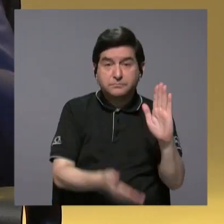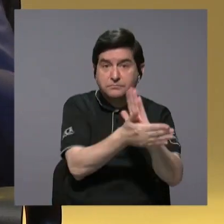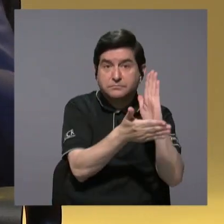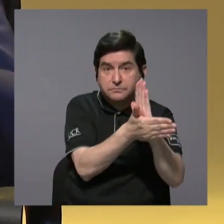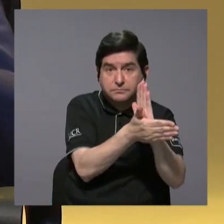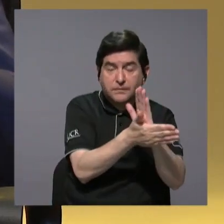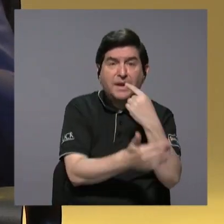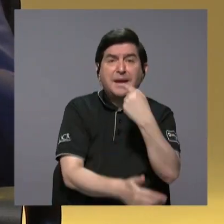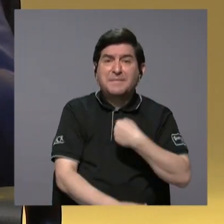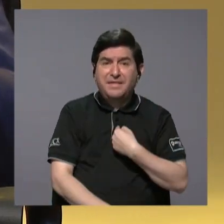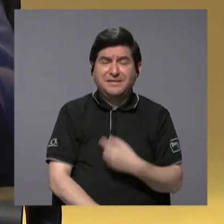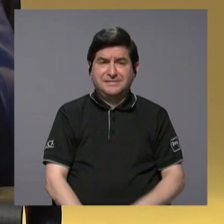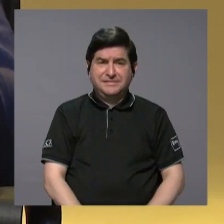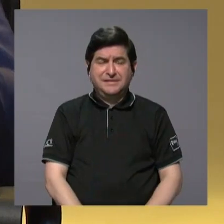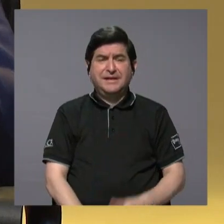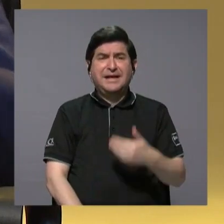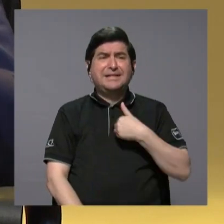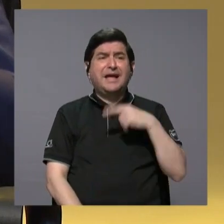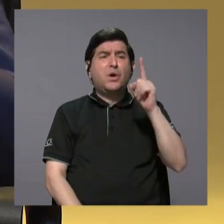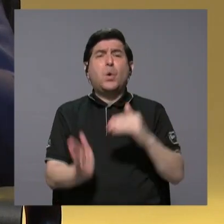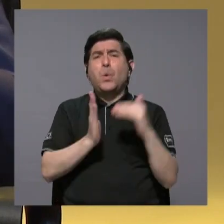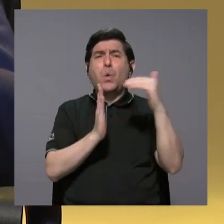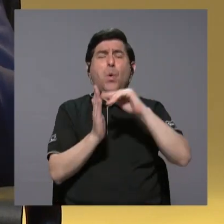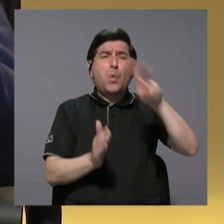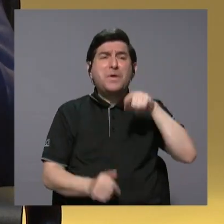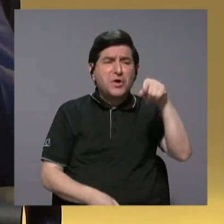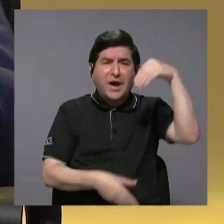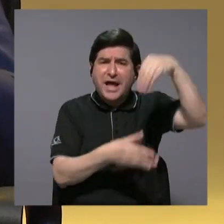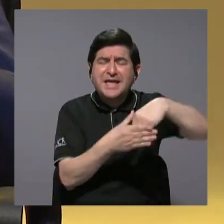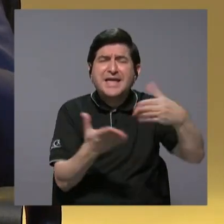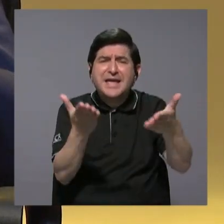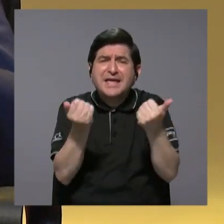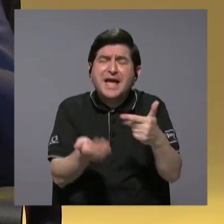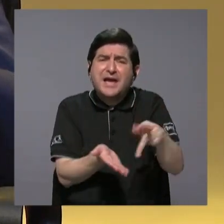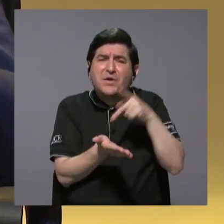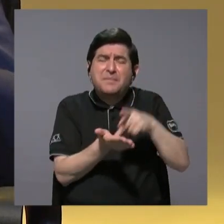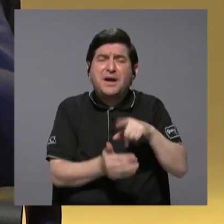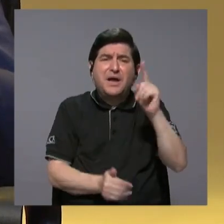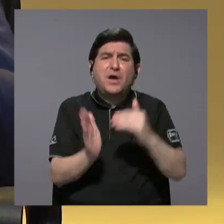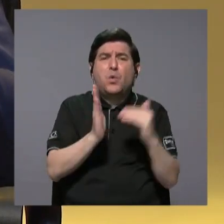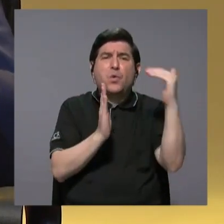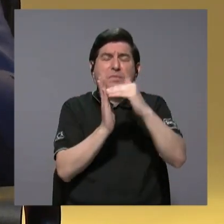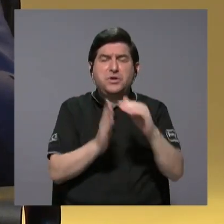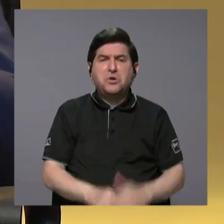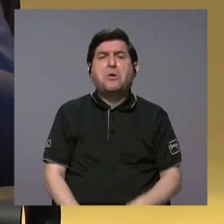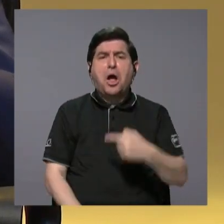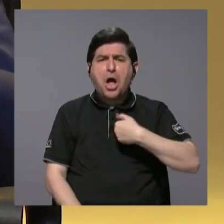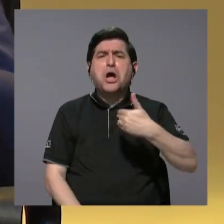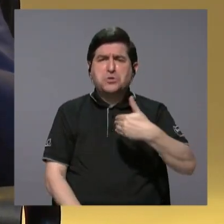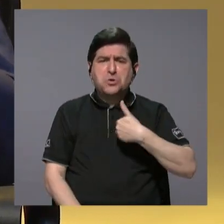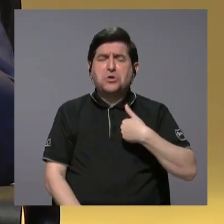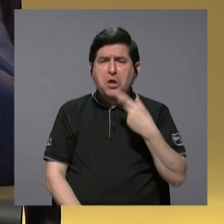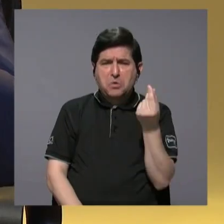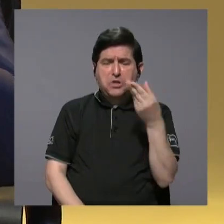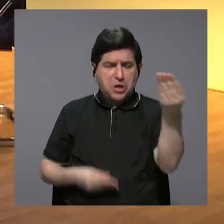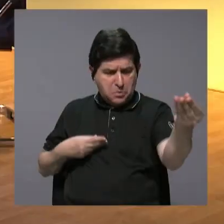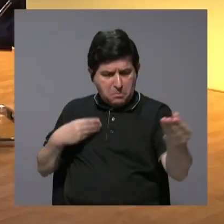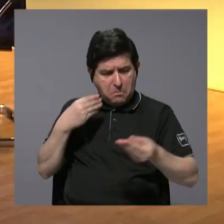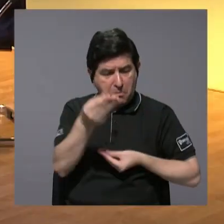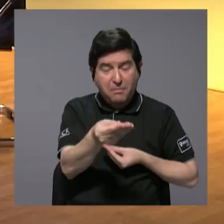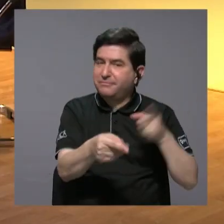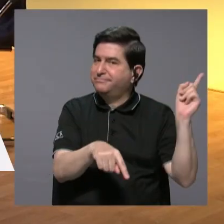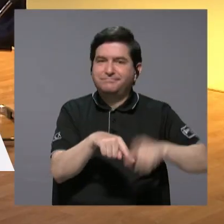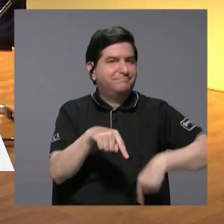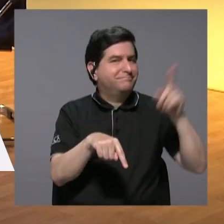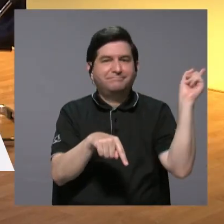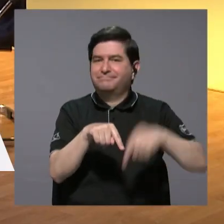y usted me dice, vea, es que tengo 1 millón de colones en ese bono, yo lo que quiero es que me paguen 1 millón de colones, y yo le digo, bueno, yo tengo 1 millón de colones ahí, yo se lo pago. No